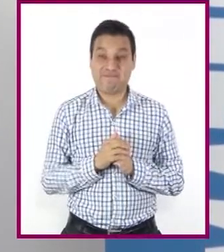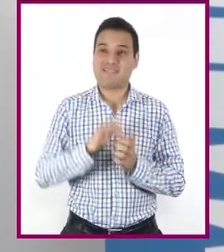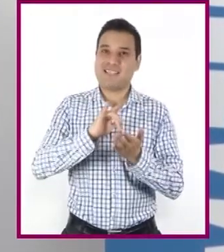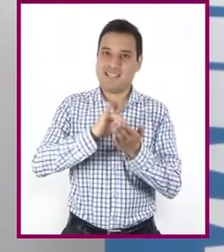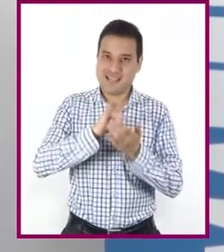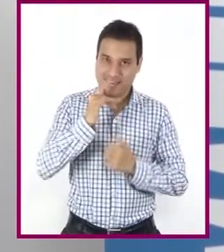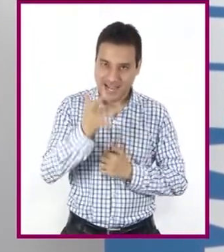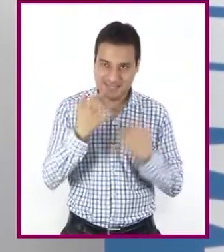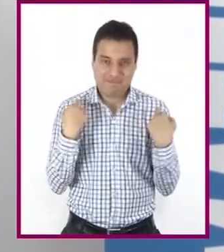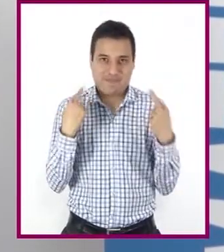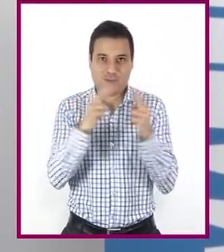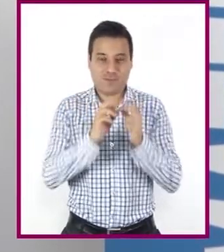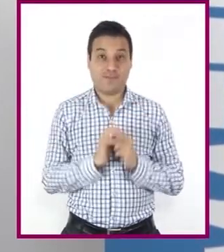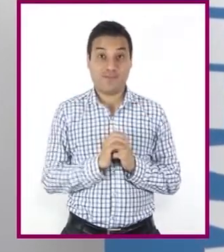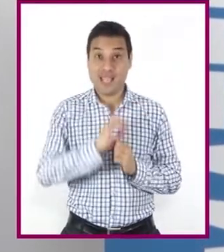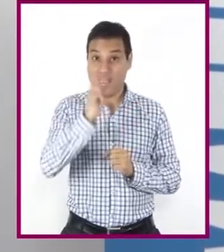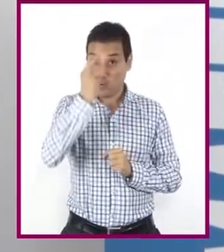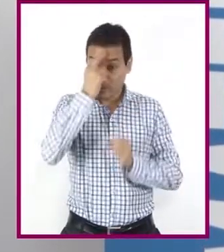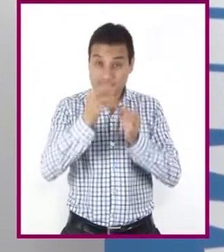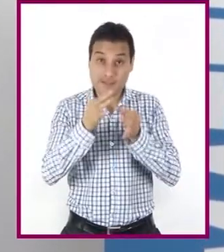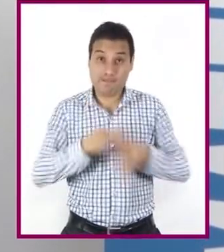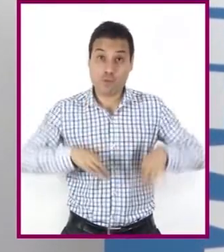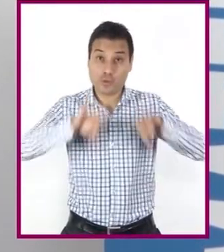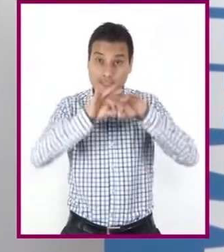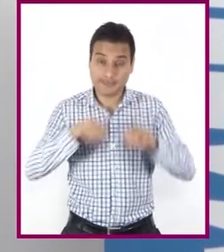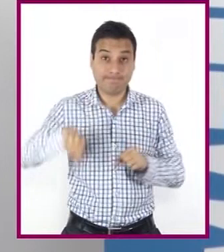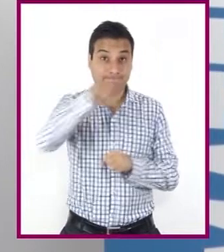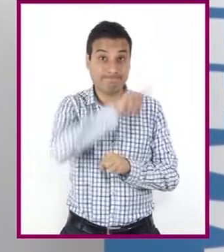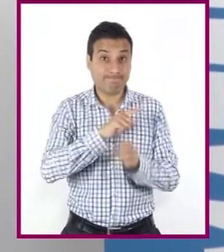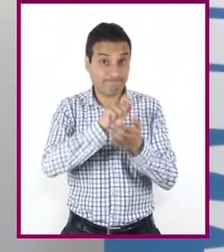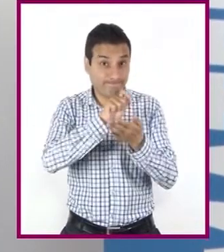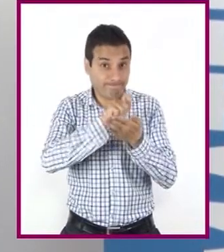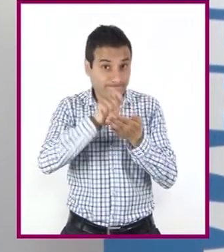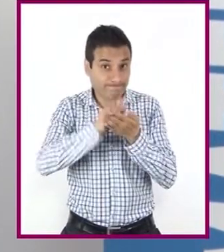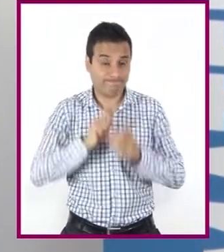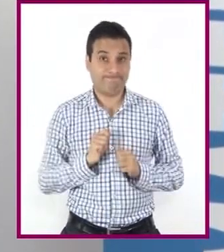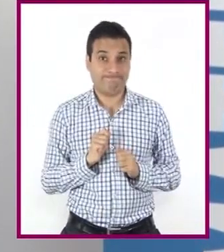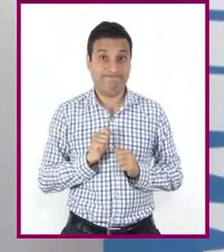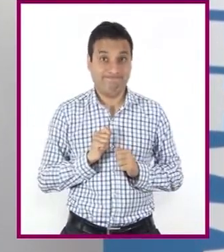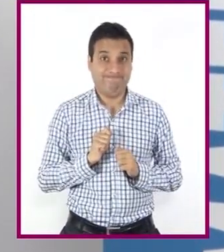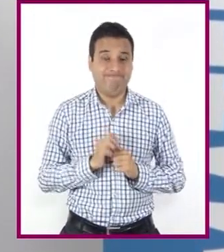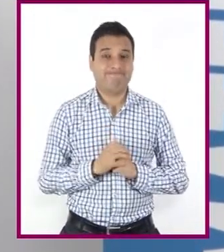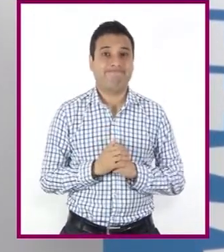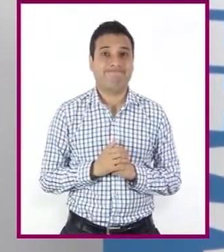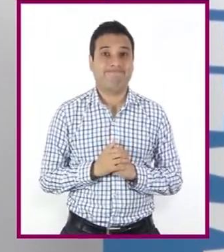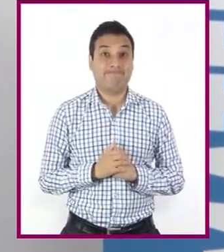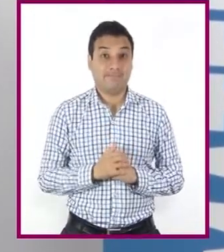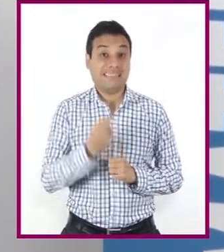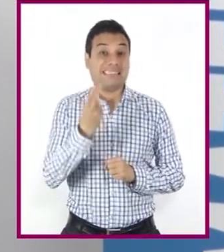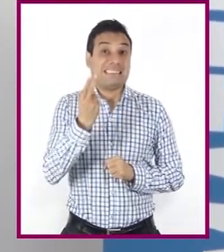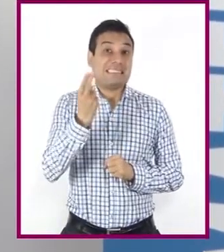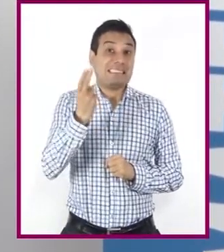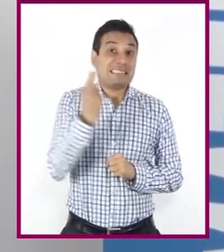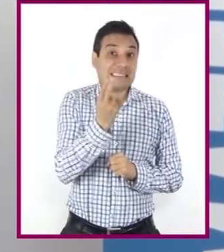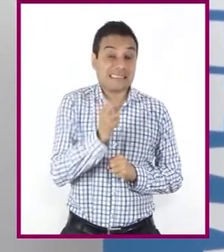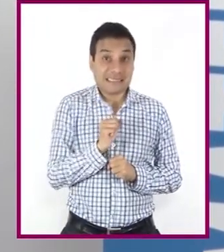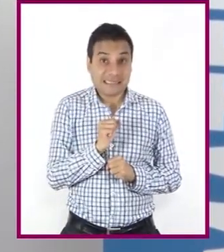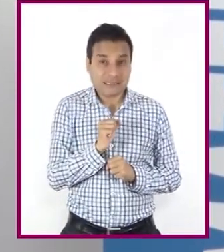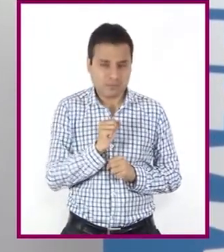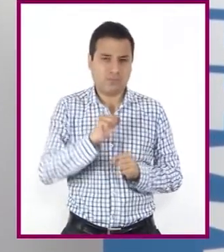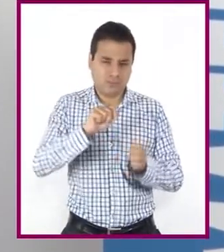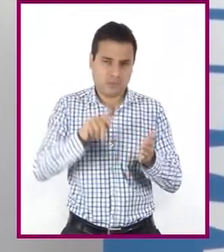profesor. Recuerden la importancia de tomar notas de la información que consideran importante y si lo necesitan, pueden volver a ver la